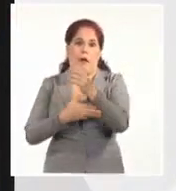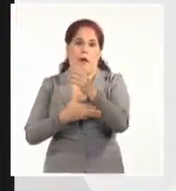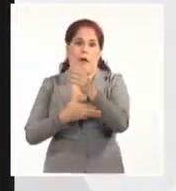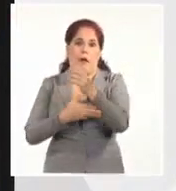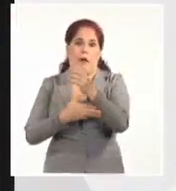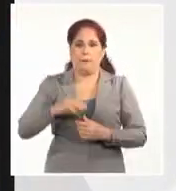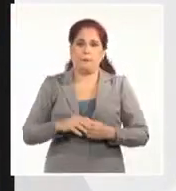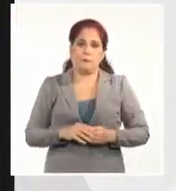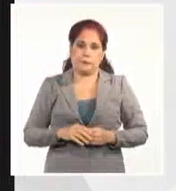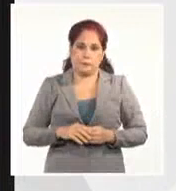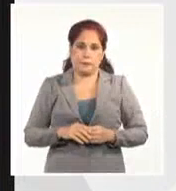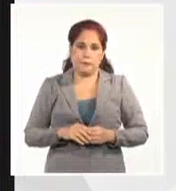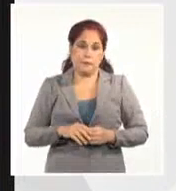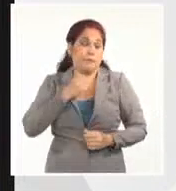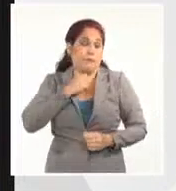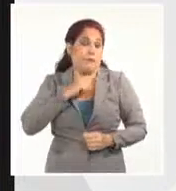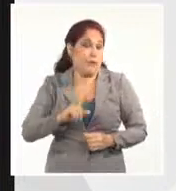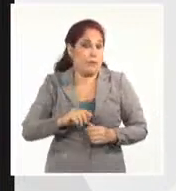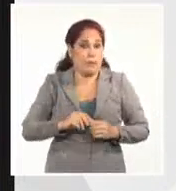final.